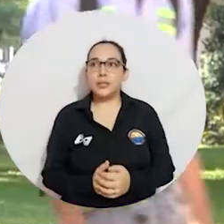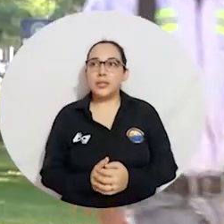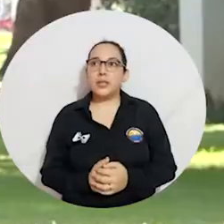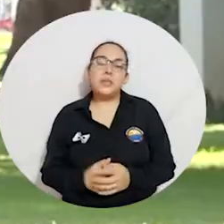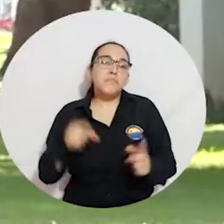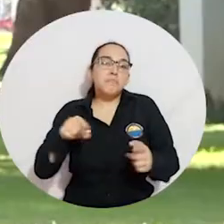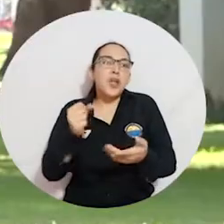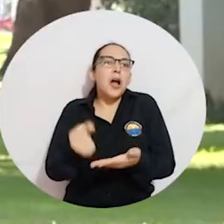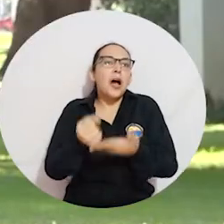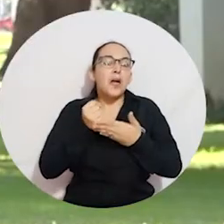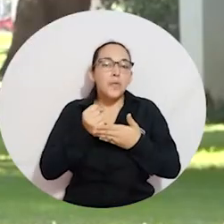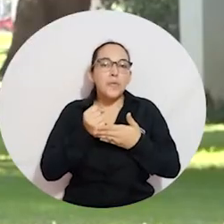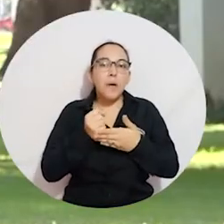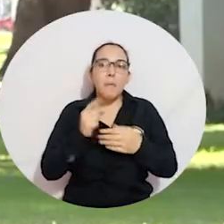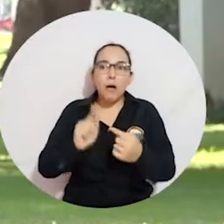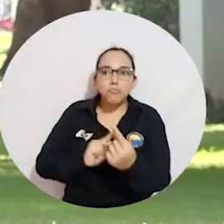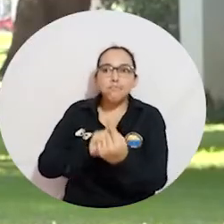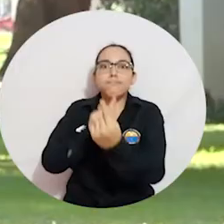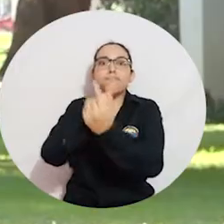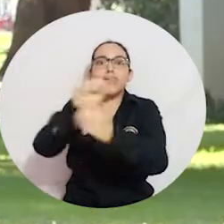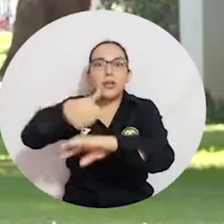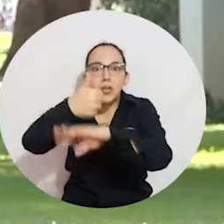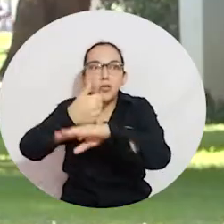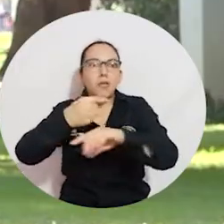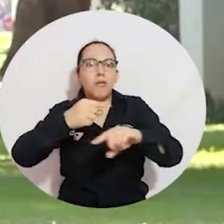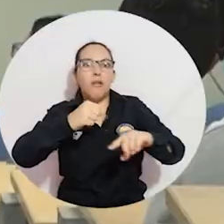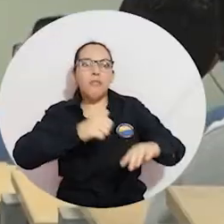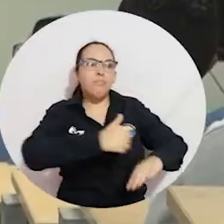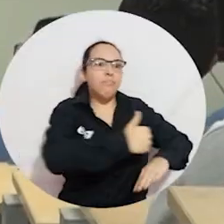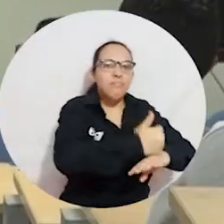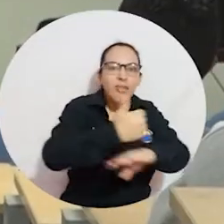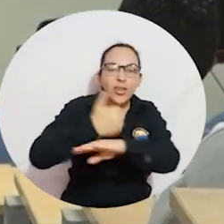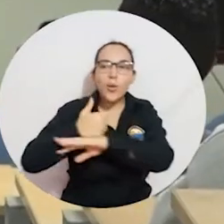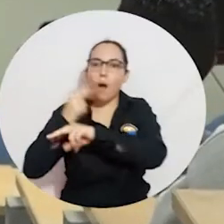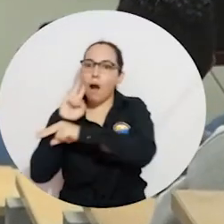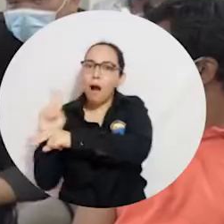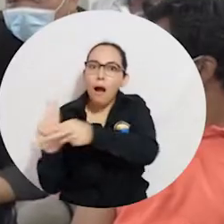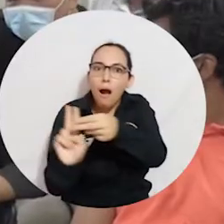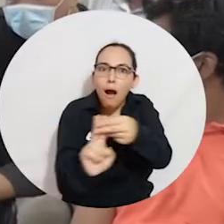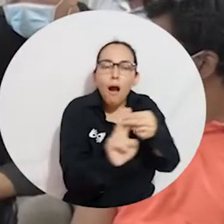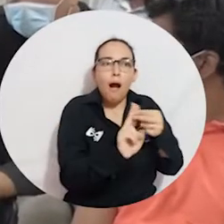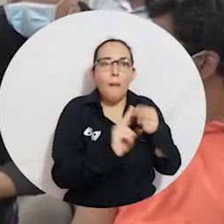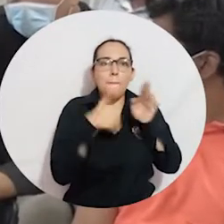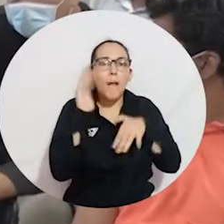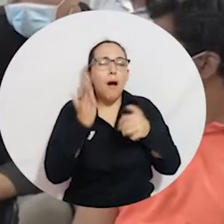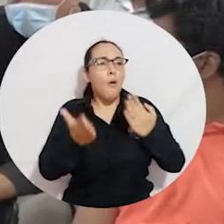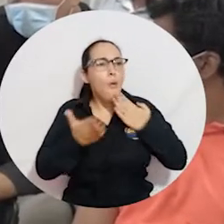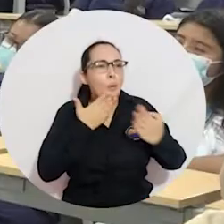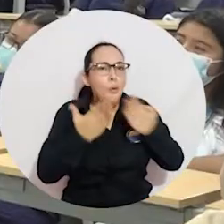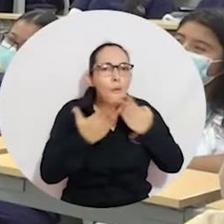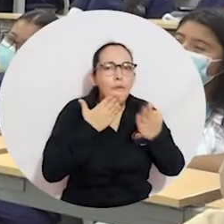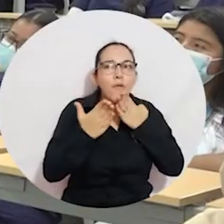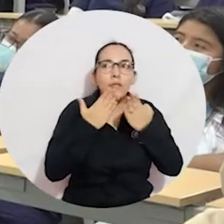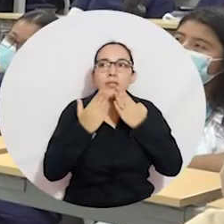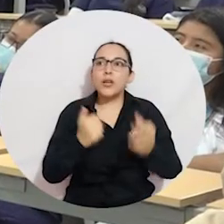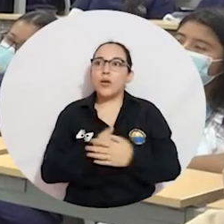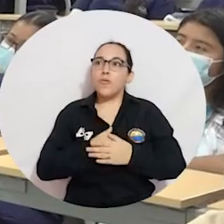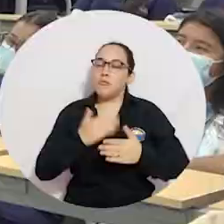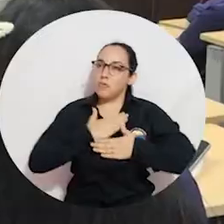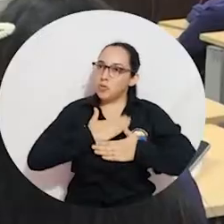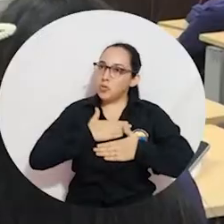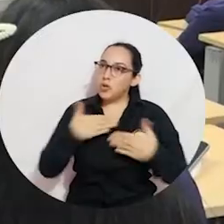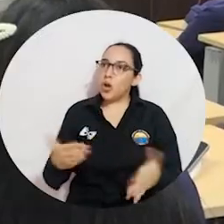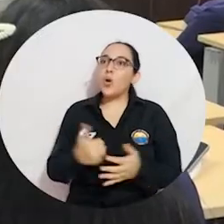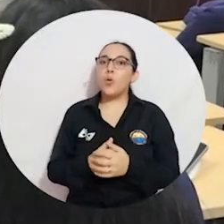emotiva. Eso nos permite acercarnos más al rector, a las directivas, a conocernos más, que haya más confianza.